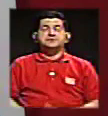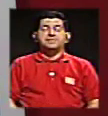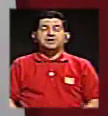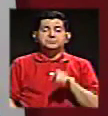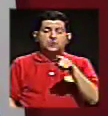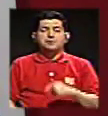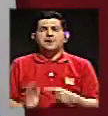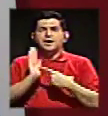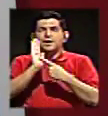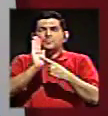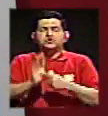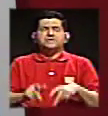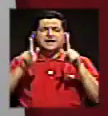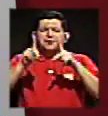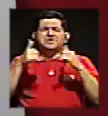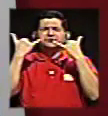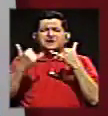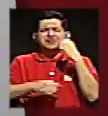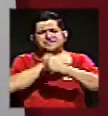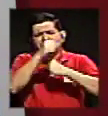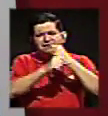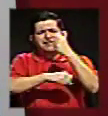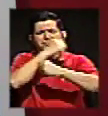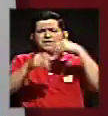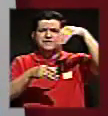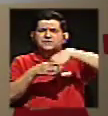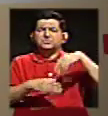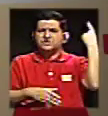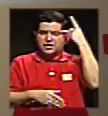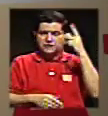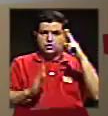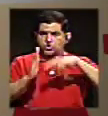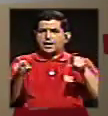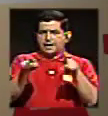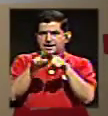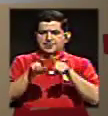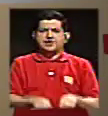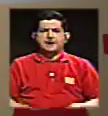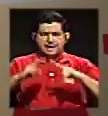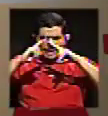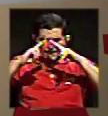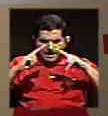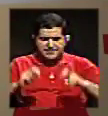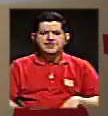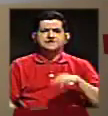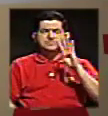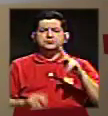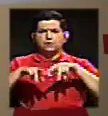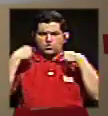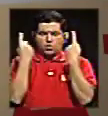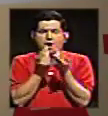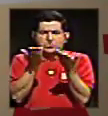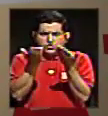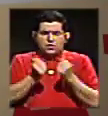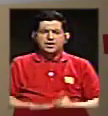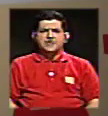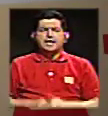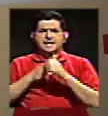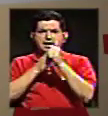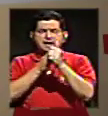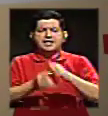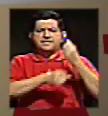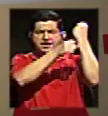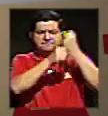Sombras a veteranos políticos Además usted puede leer radiografía de los cuatro partidos que aspiran a liderar la